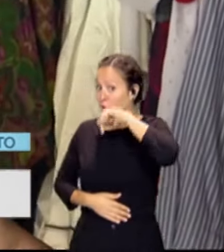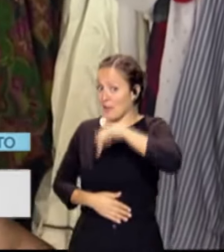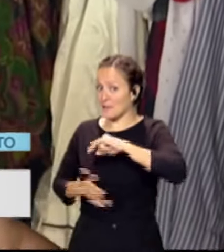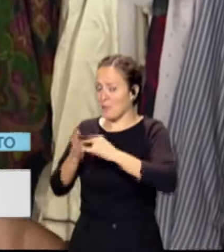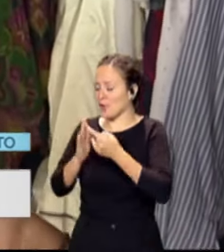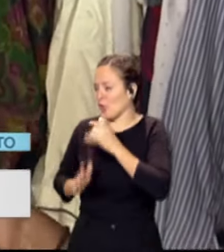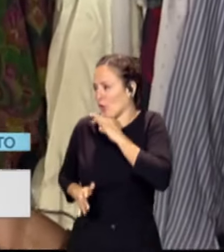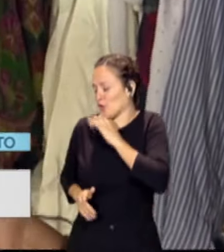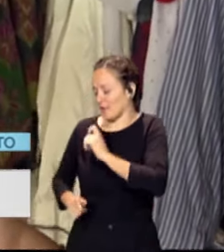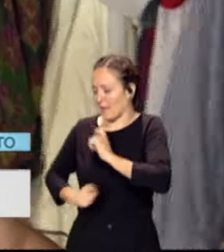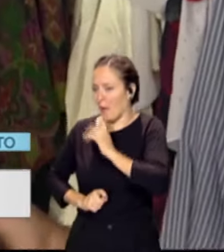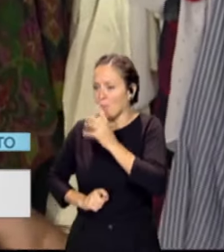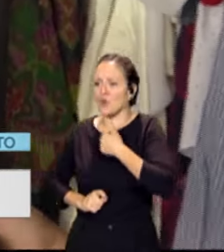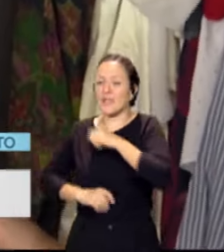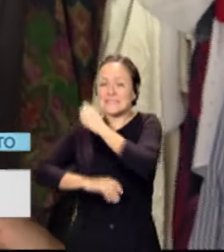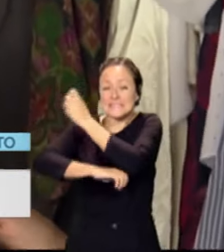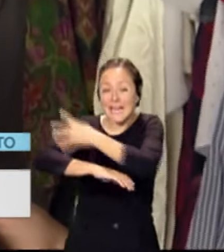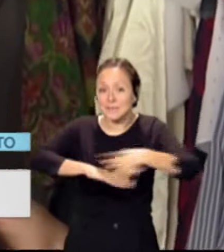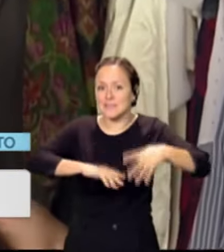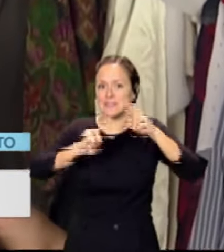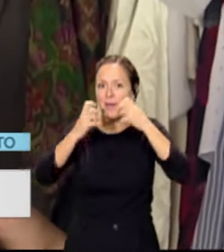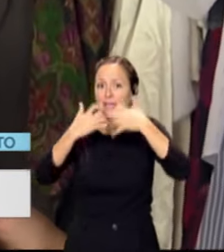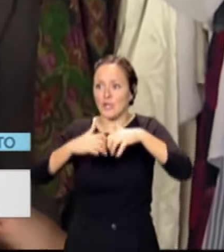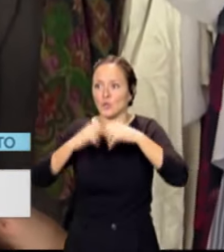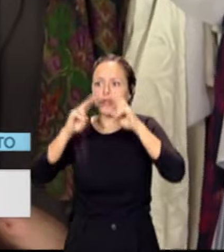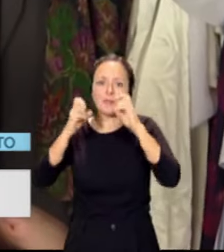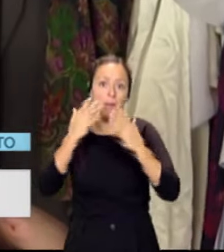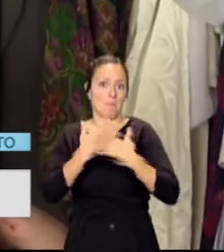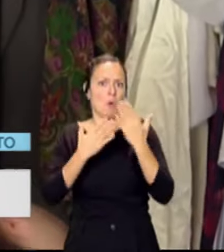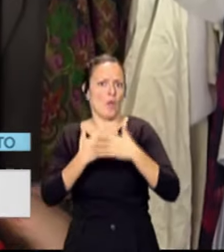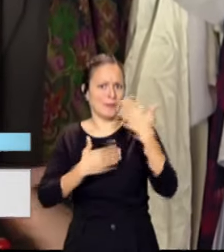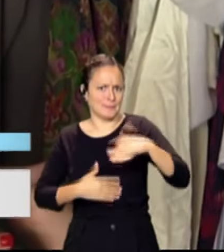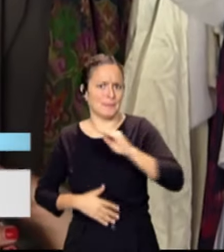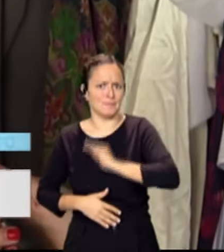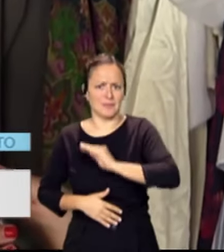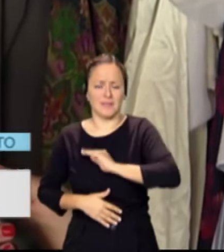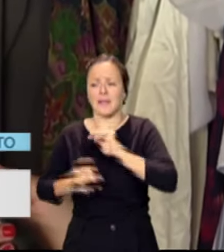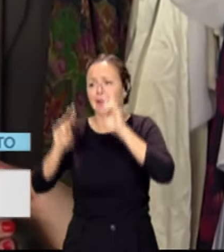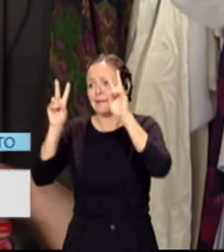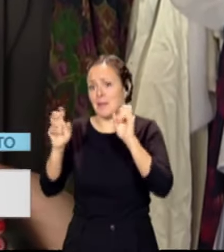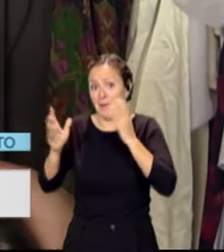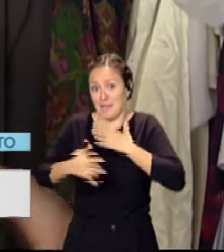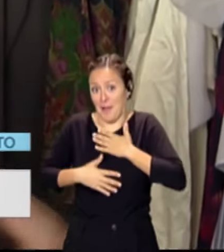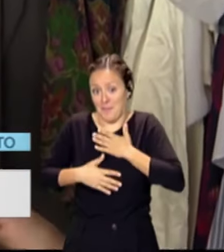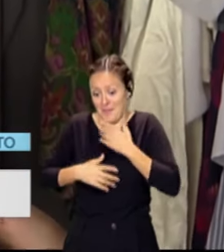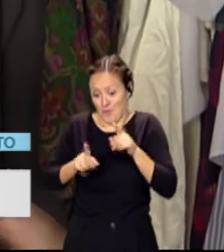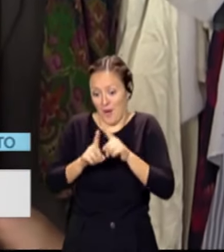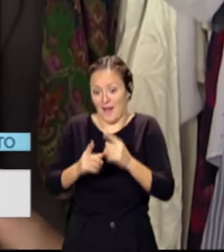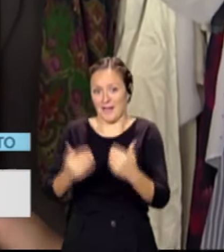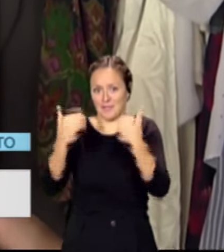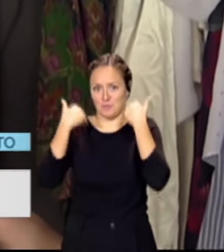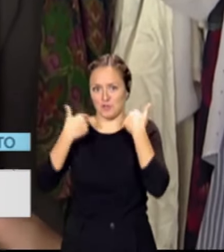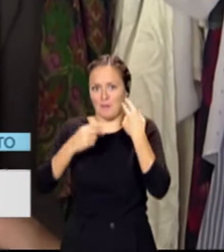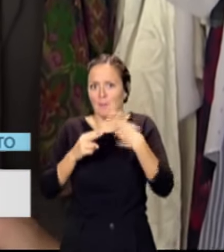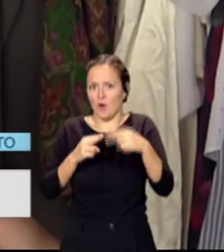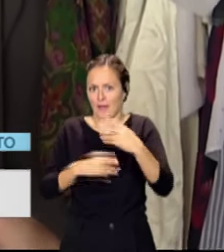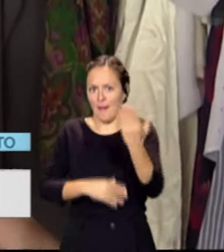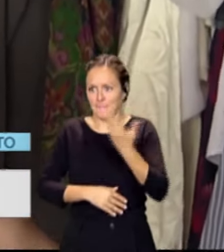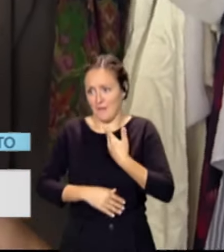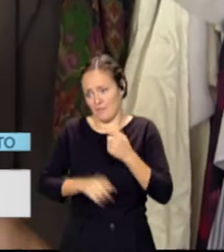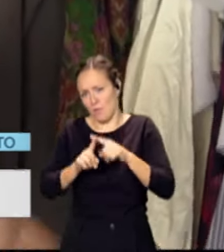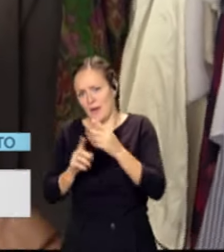poner en valor Pues bueno la transversalidad de una industria tan importante como la moda en materias que bueno me afectan a mí directamente como responsable política como es la igualdad la